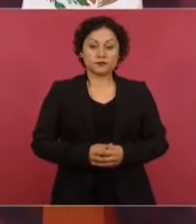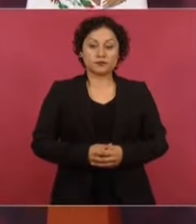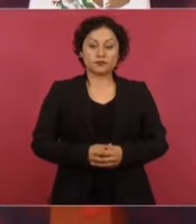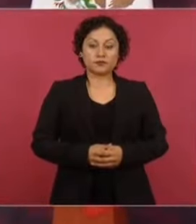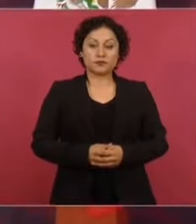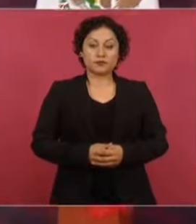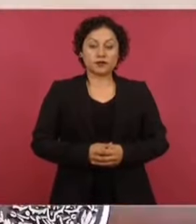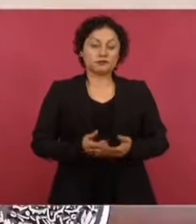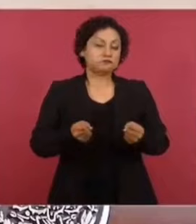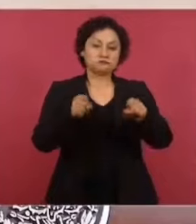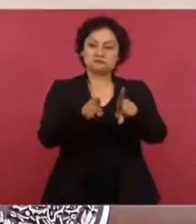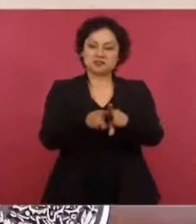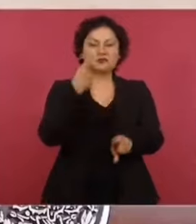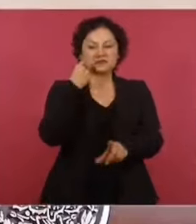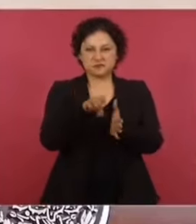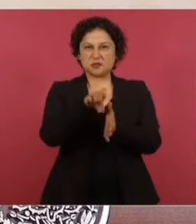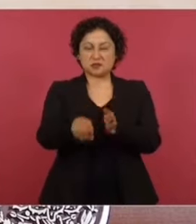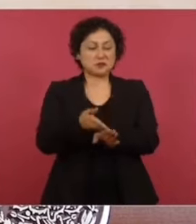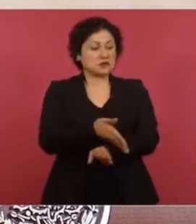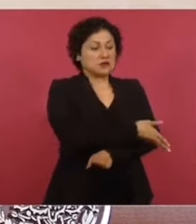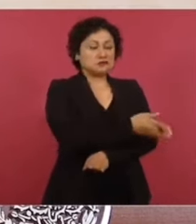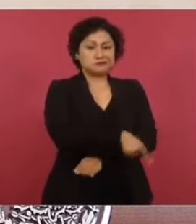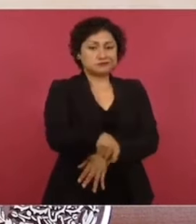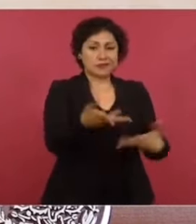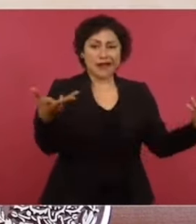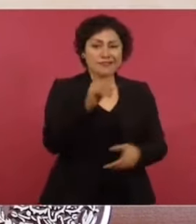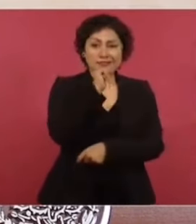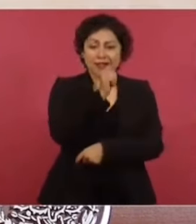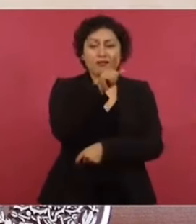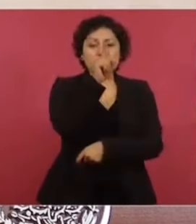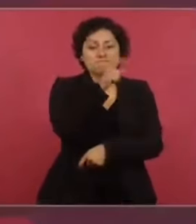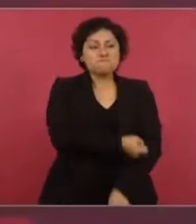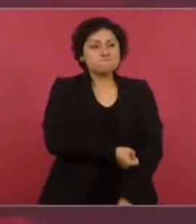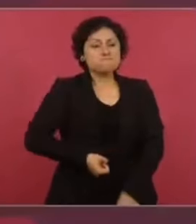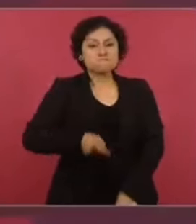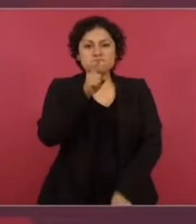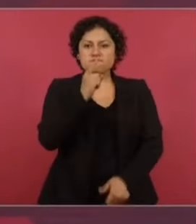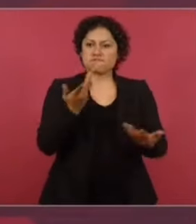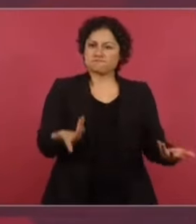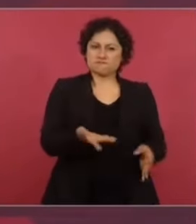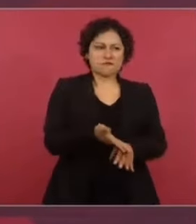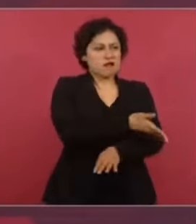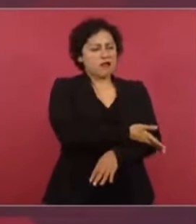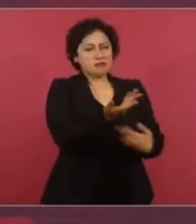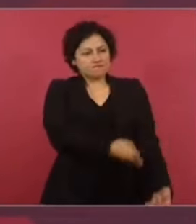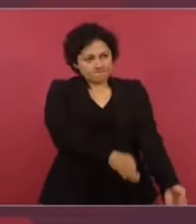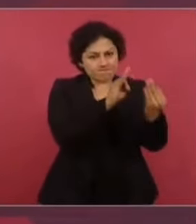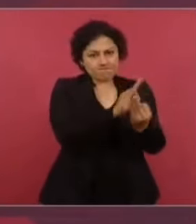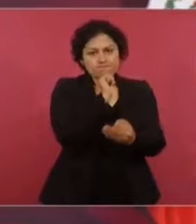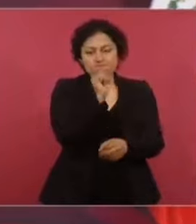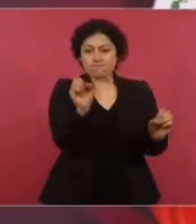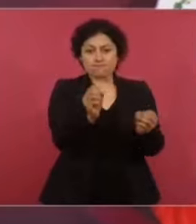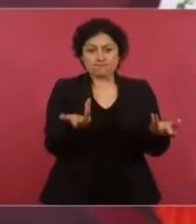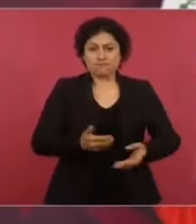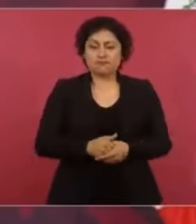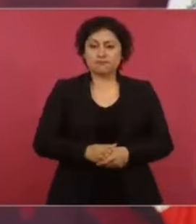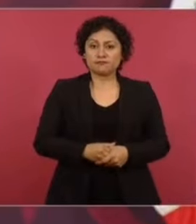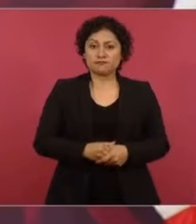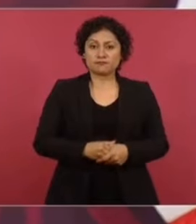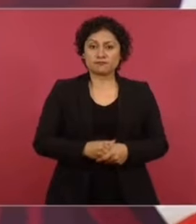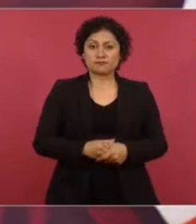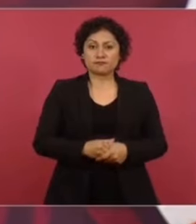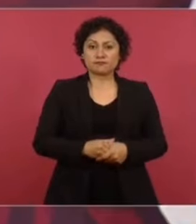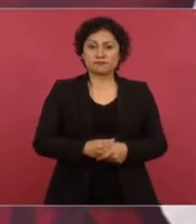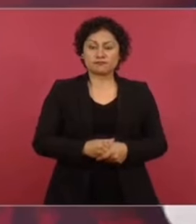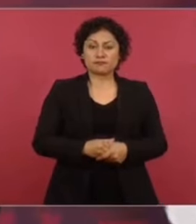ellos nunca hicieron nada por enfrentar el